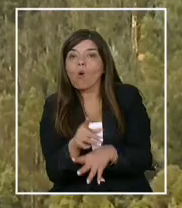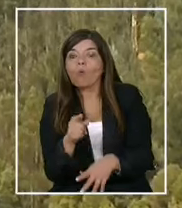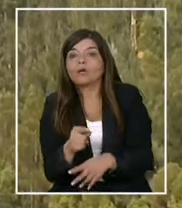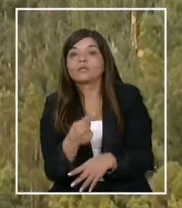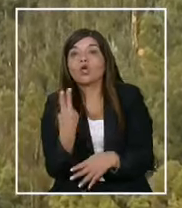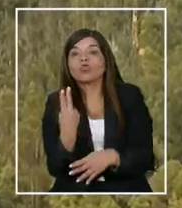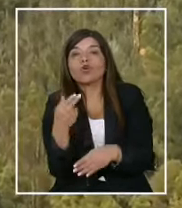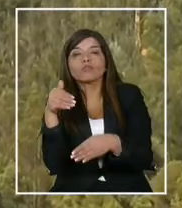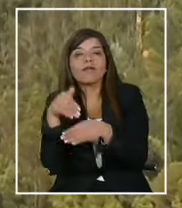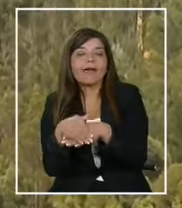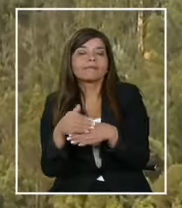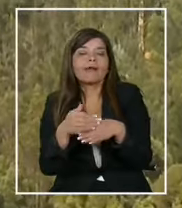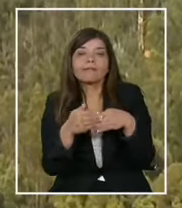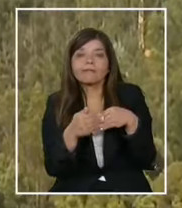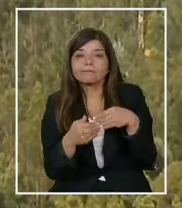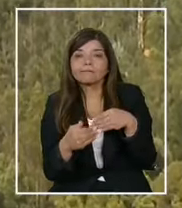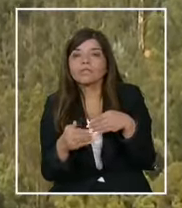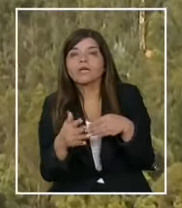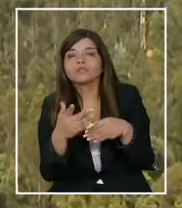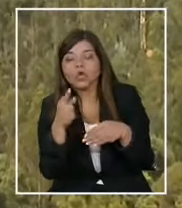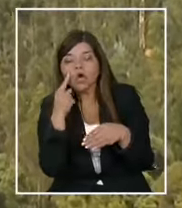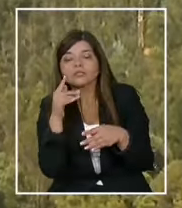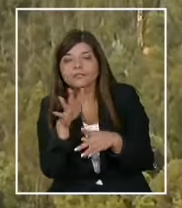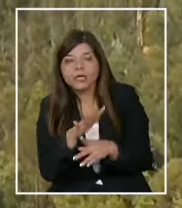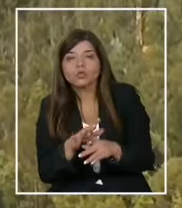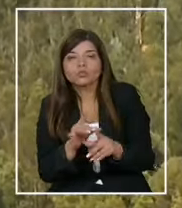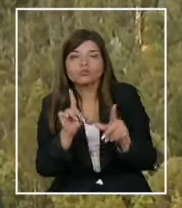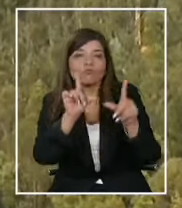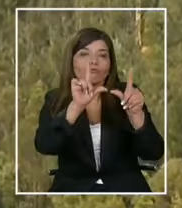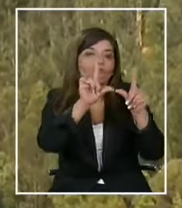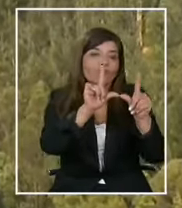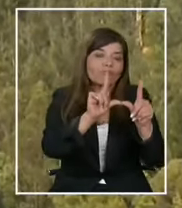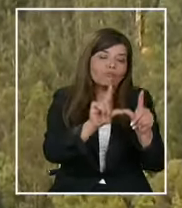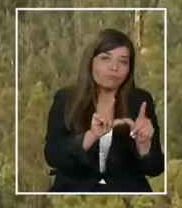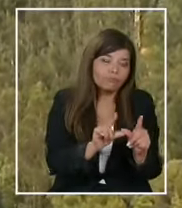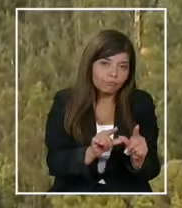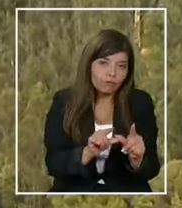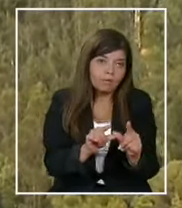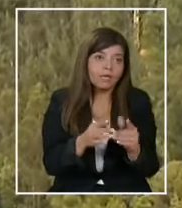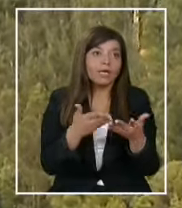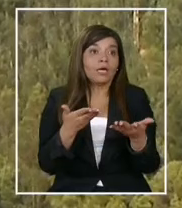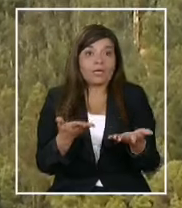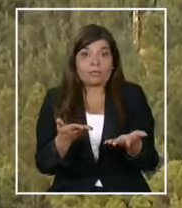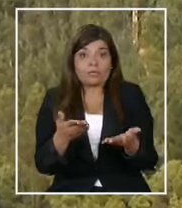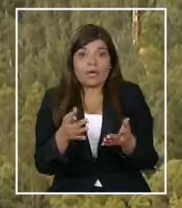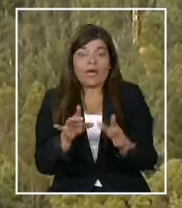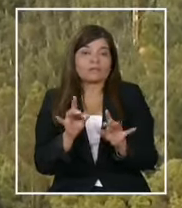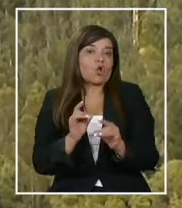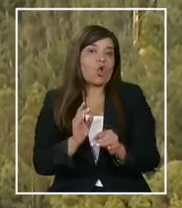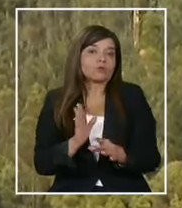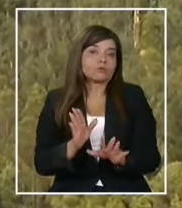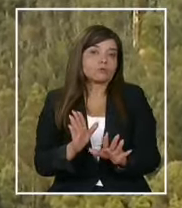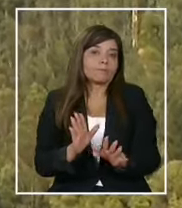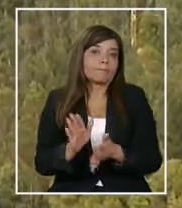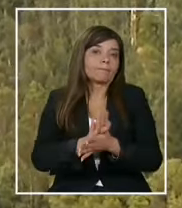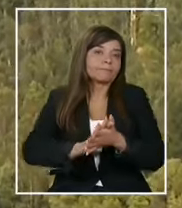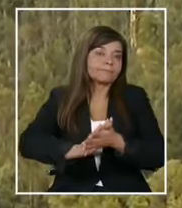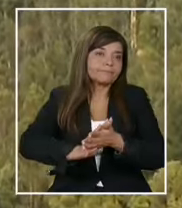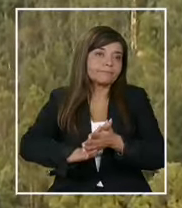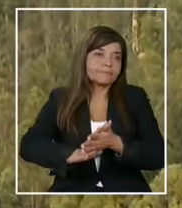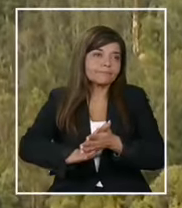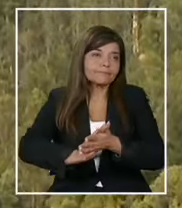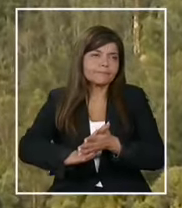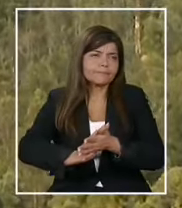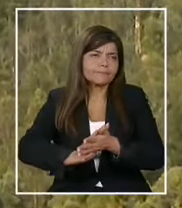las 2 de la tarde en adelante creo que la situación podría cambiar si es que esas líneas no sostienen, ¿no es